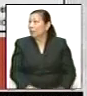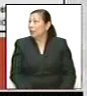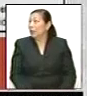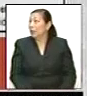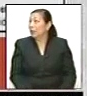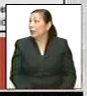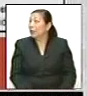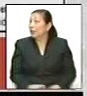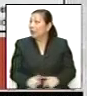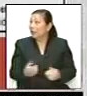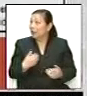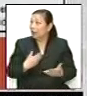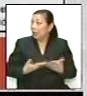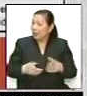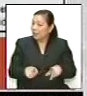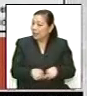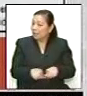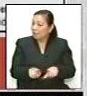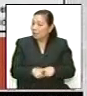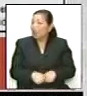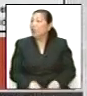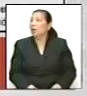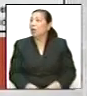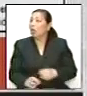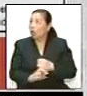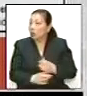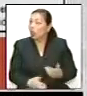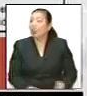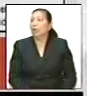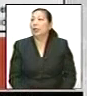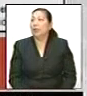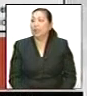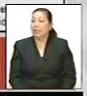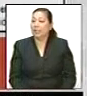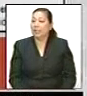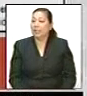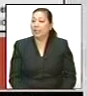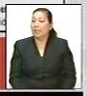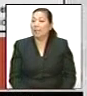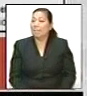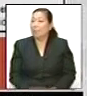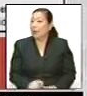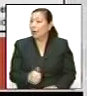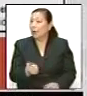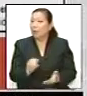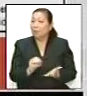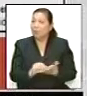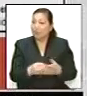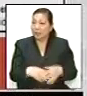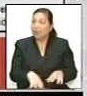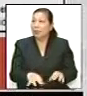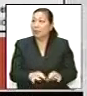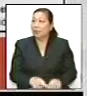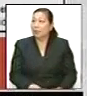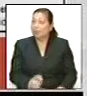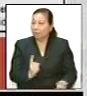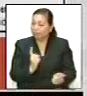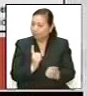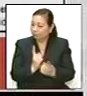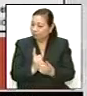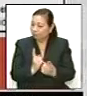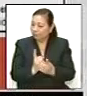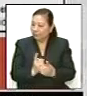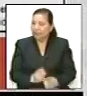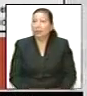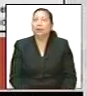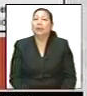con japón las tenemos con korea las tenemos a ponga sean pero creo que es muy importante acercar a la